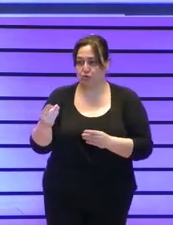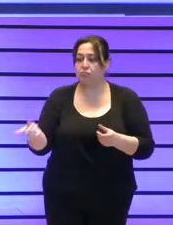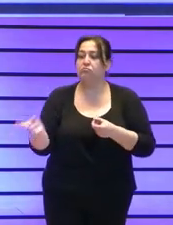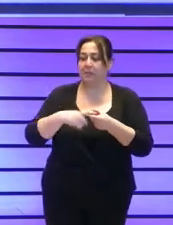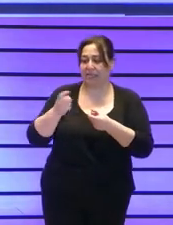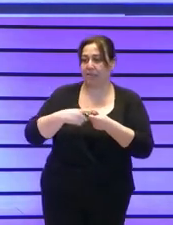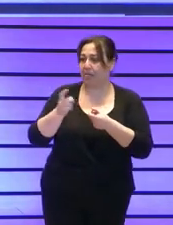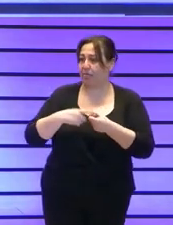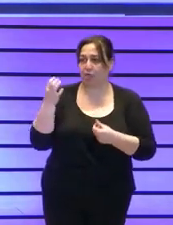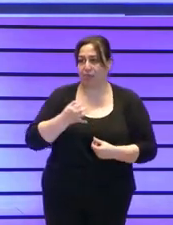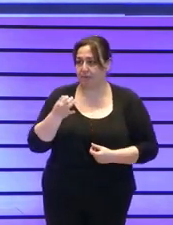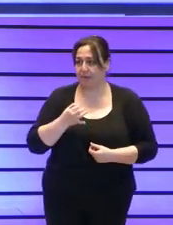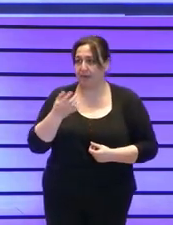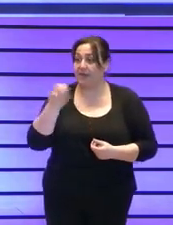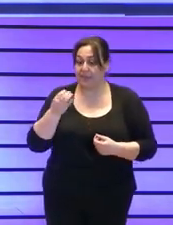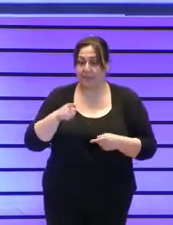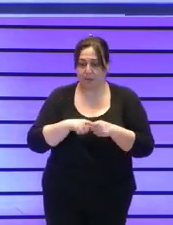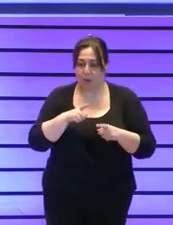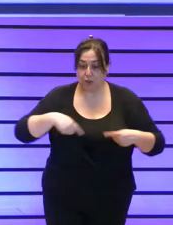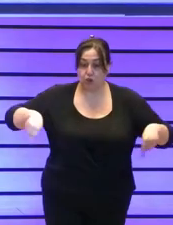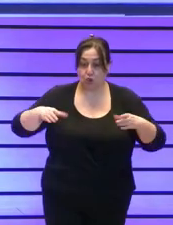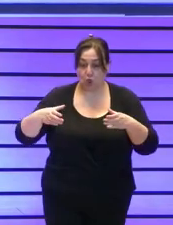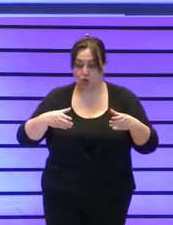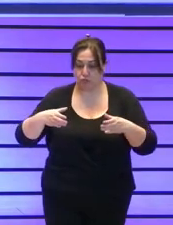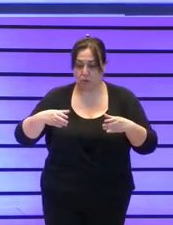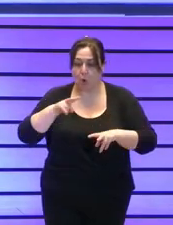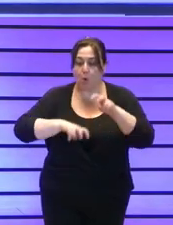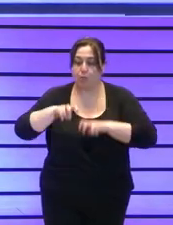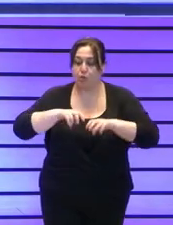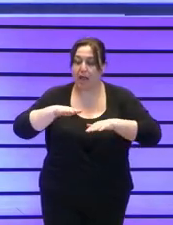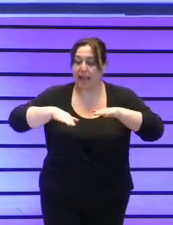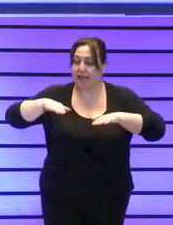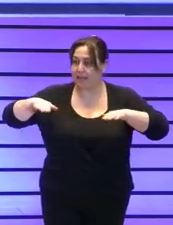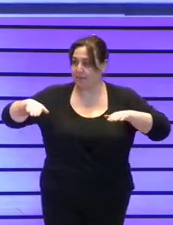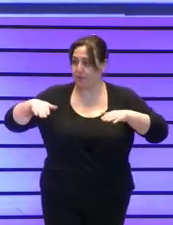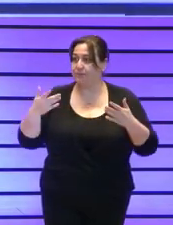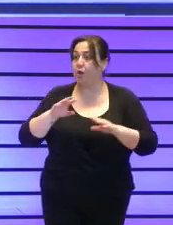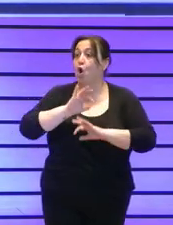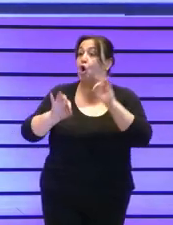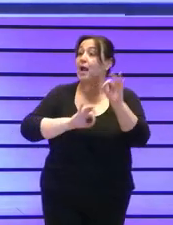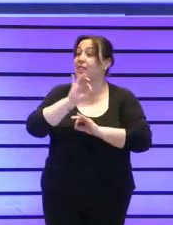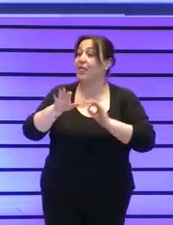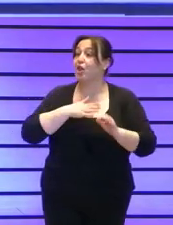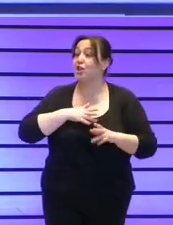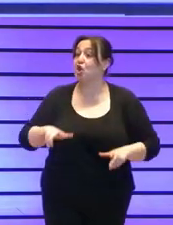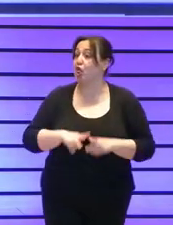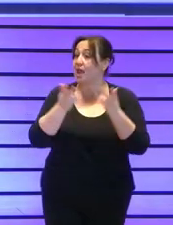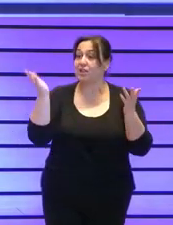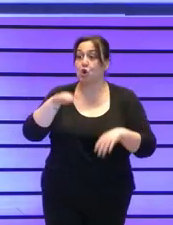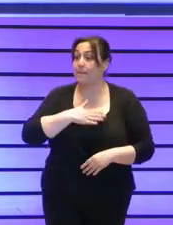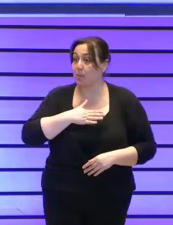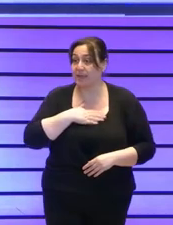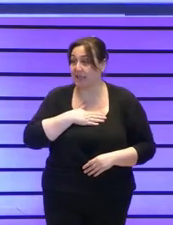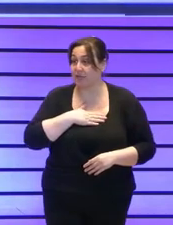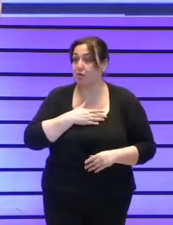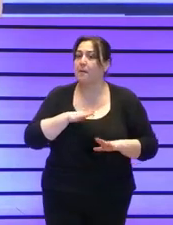¿no? Y tienen que equilibrarse un poquito. Claro, en las organizaciones sociales no hay propietarios, pero sí hay líderes